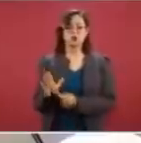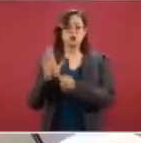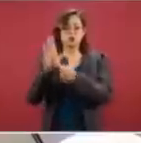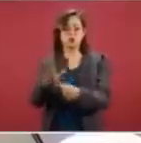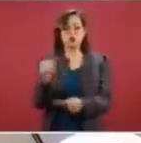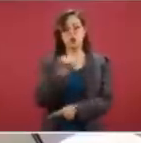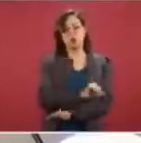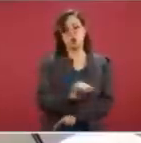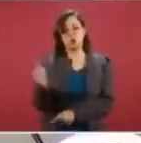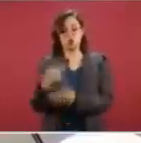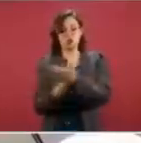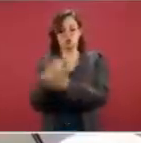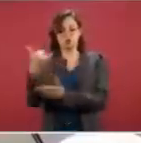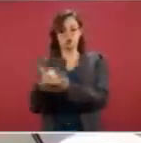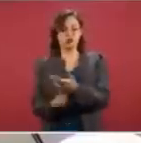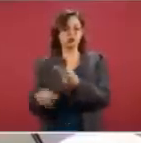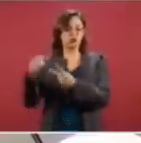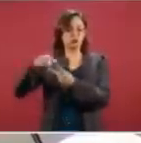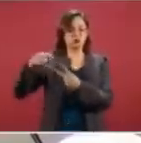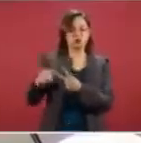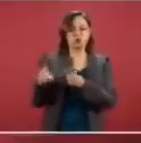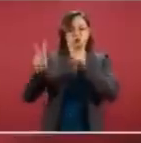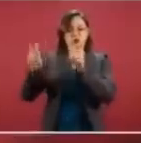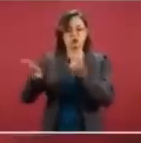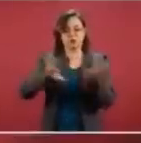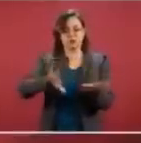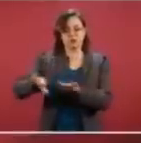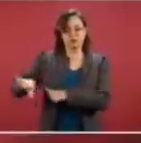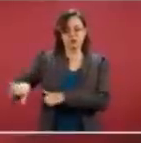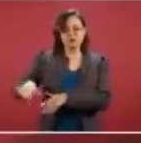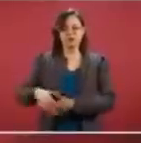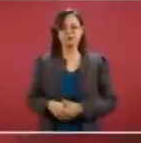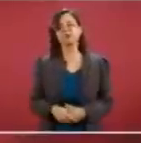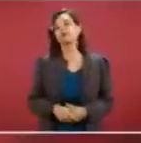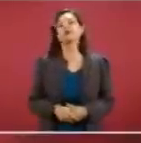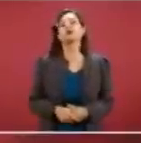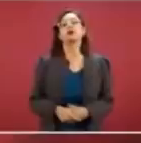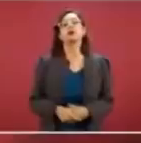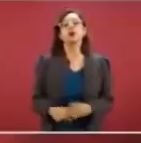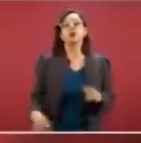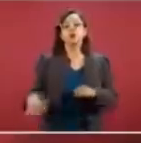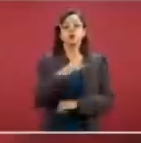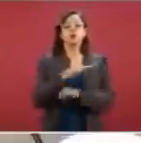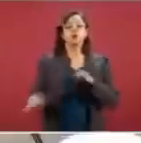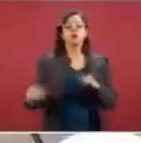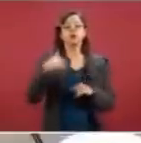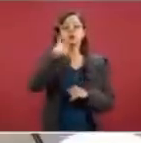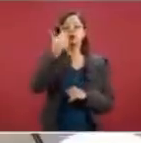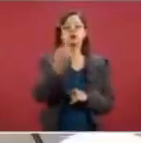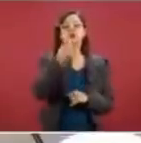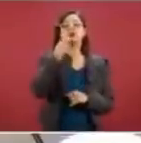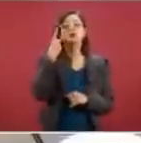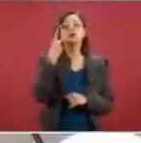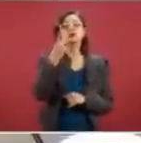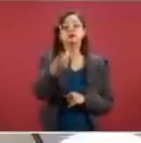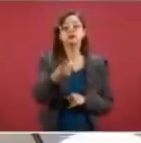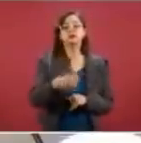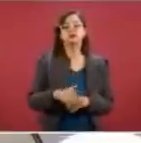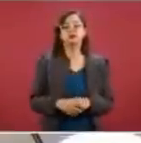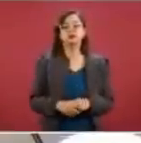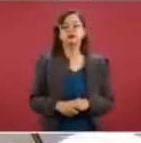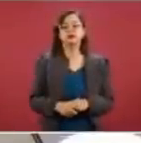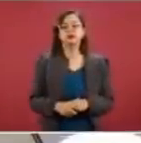más concreto en estos dos campos. Nomás quiero cerrar diciendo que últimamente ha